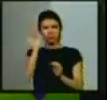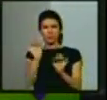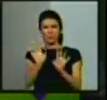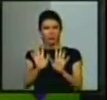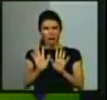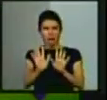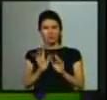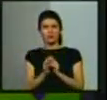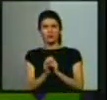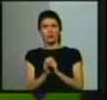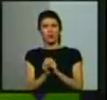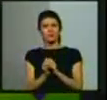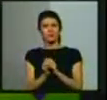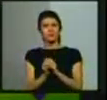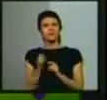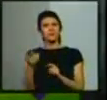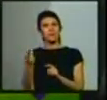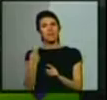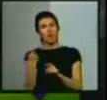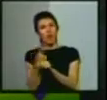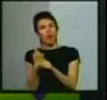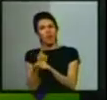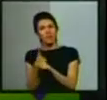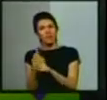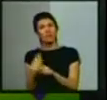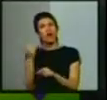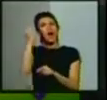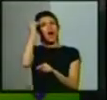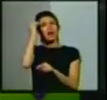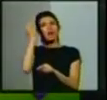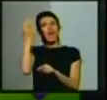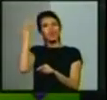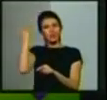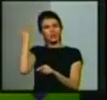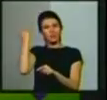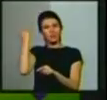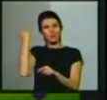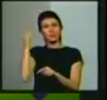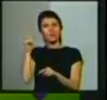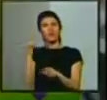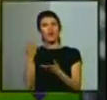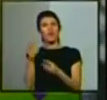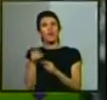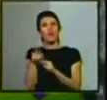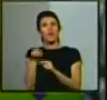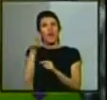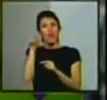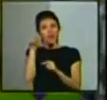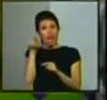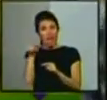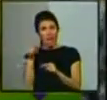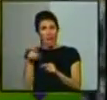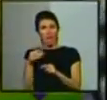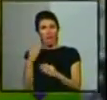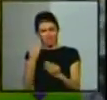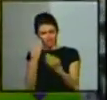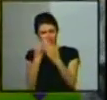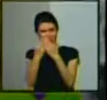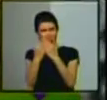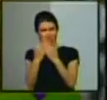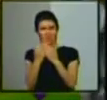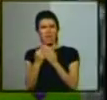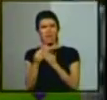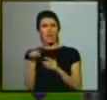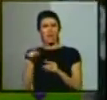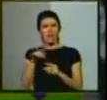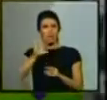intacta. E hicimos referencia a esos momentos. Lo que lo inspiró para el efecto de enfrentar el apartheid y